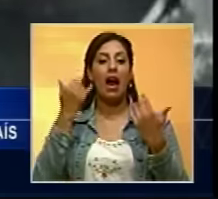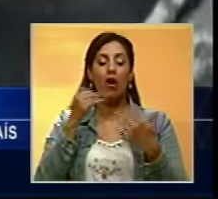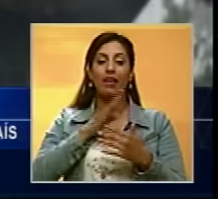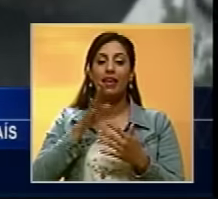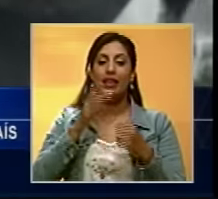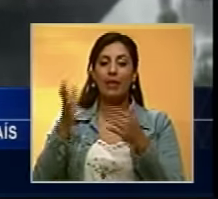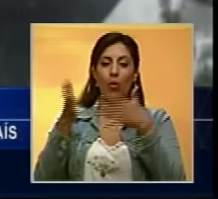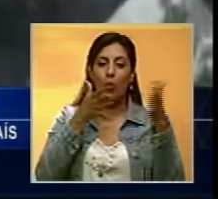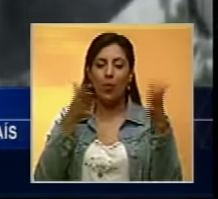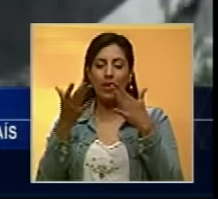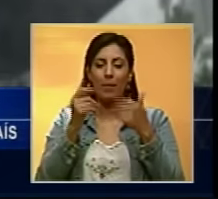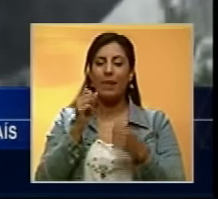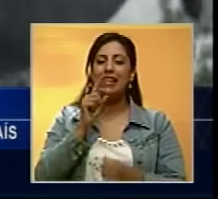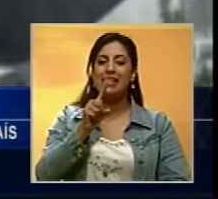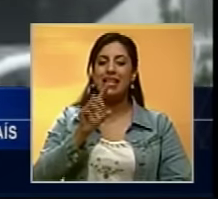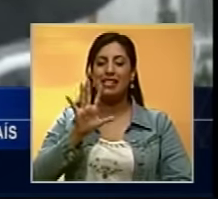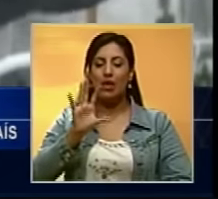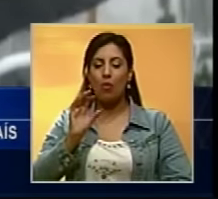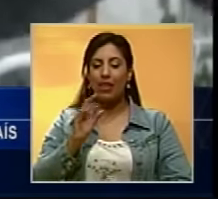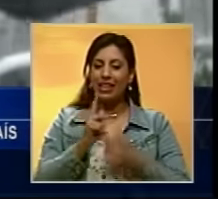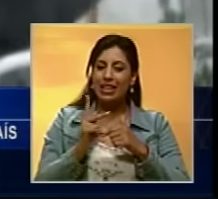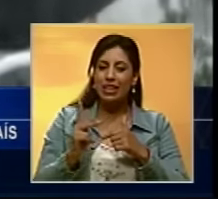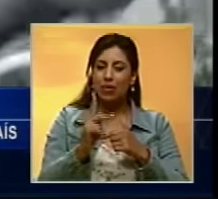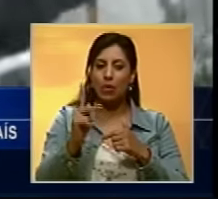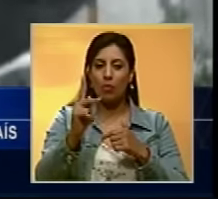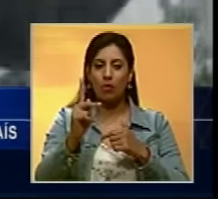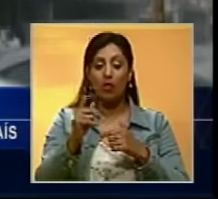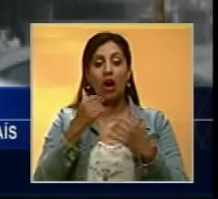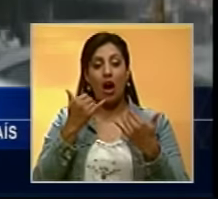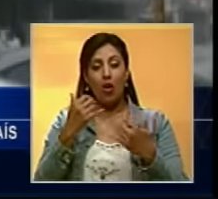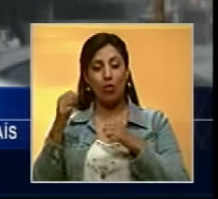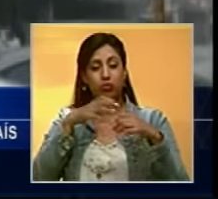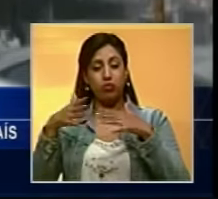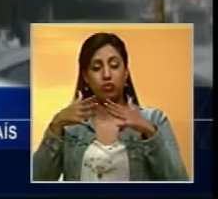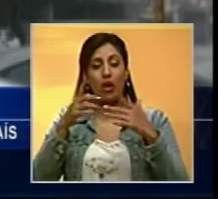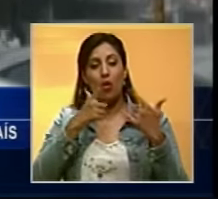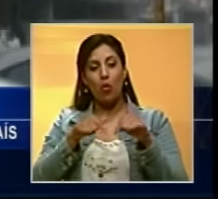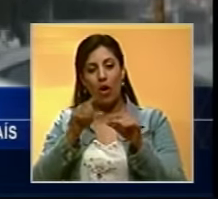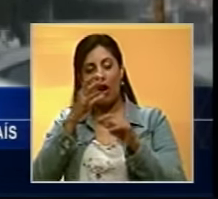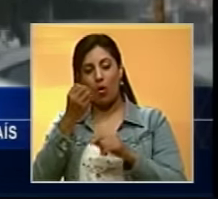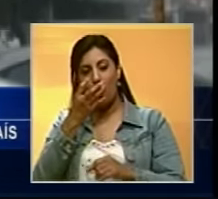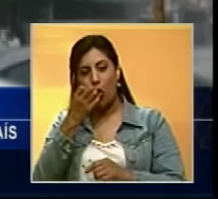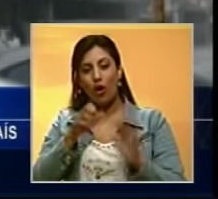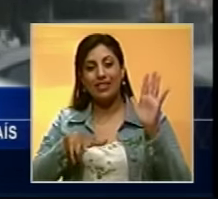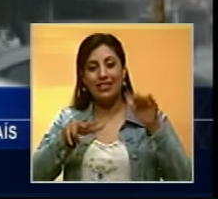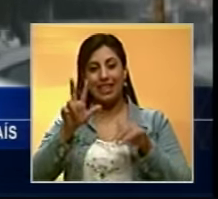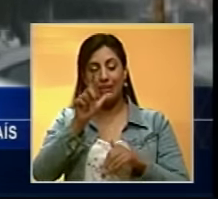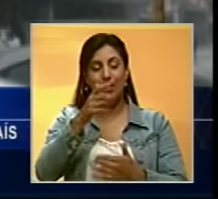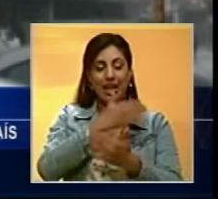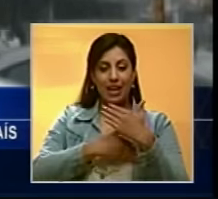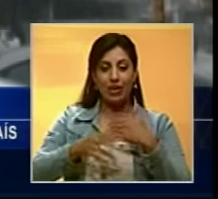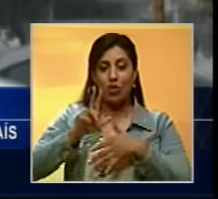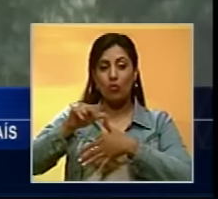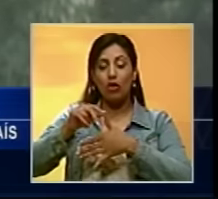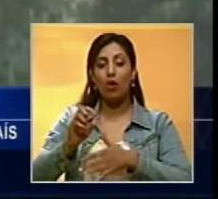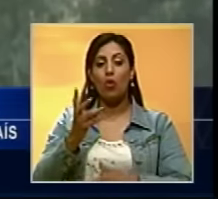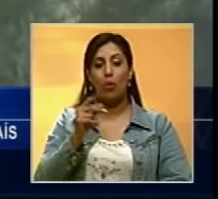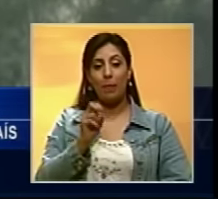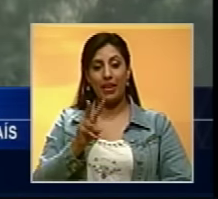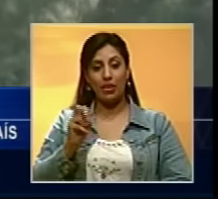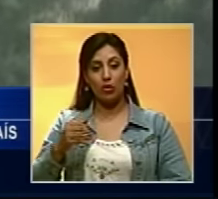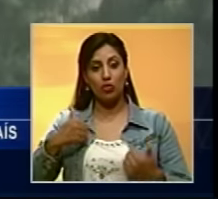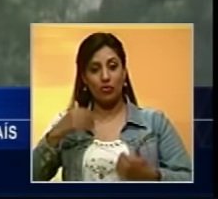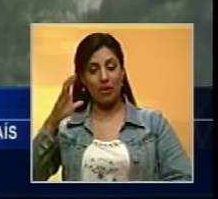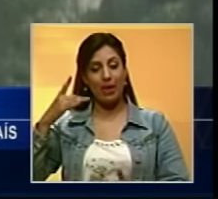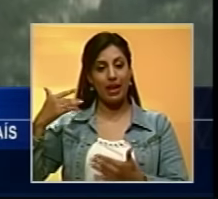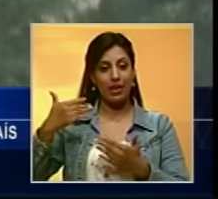mueve con Vientos de más de 150 km porh había pasado por Hong Kong dejando 13 heridos Este es el tifón número 22 en afectar el